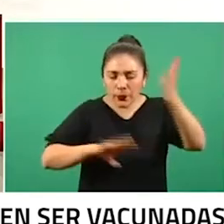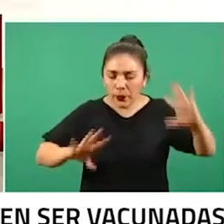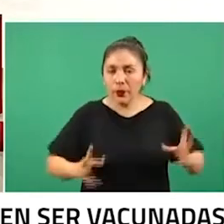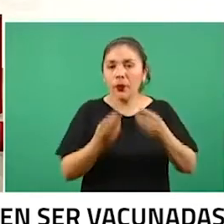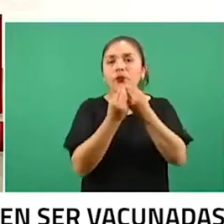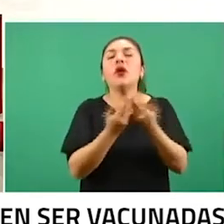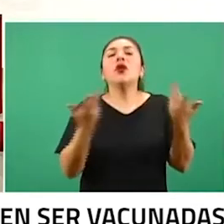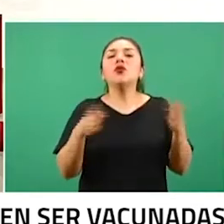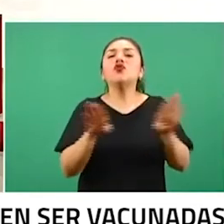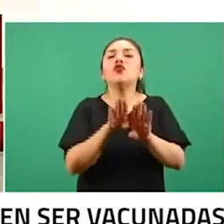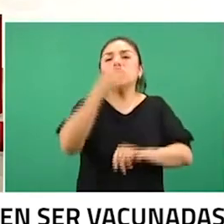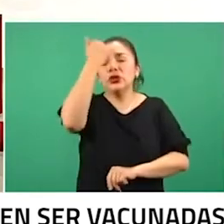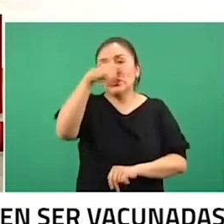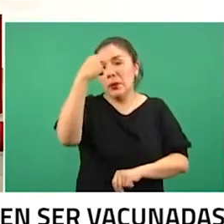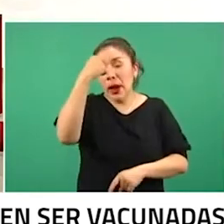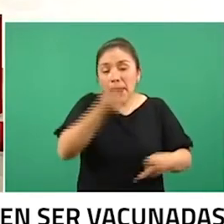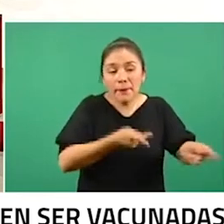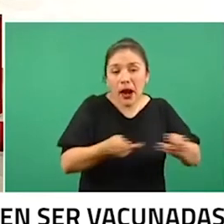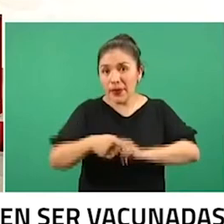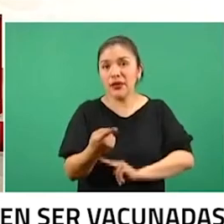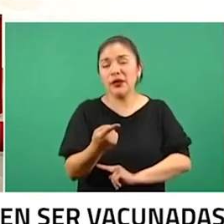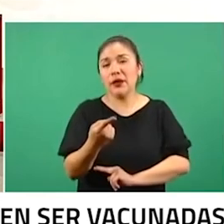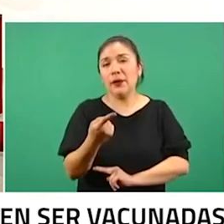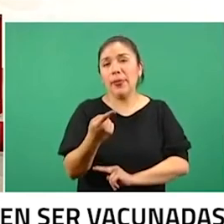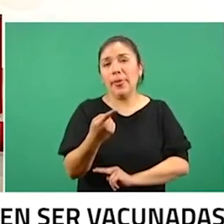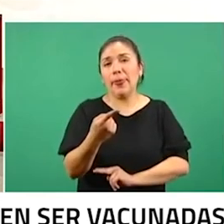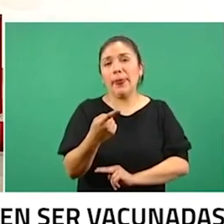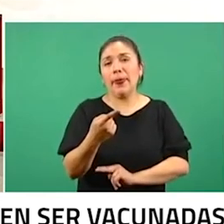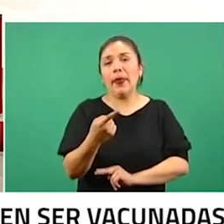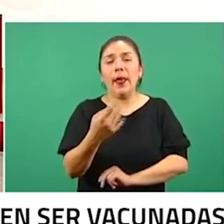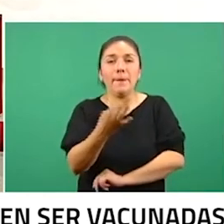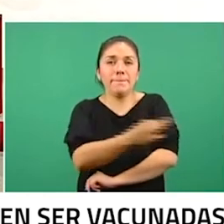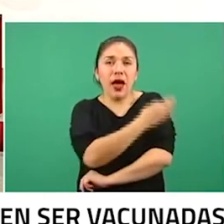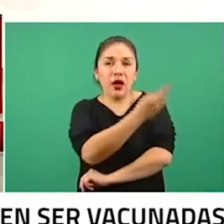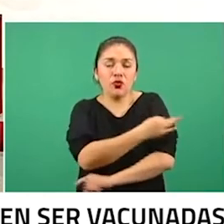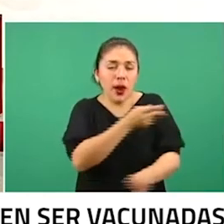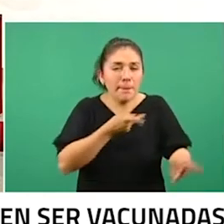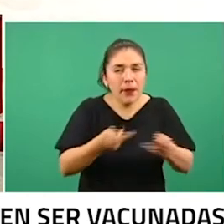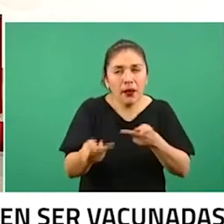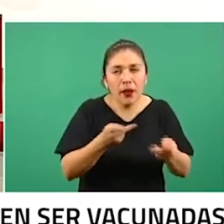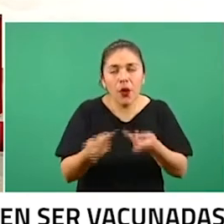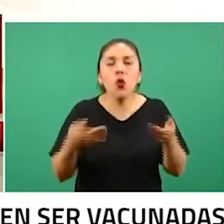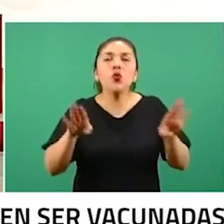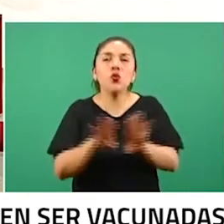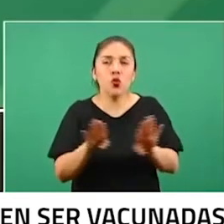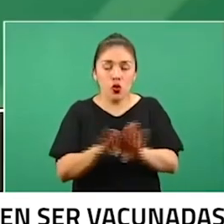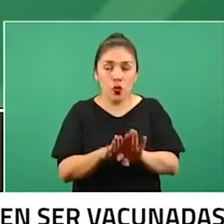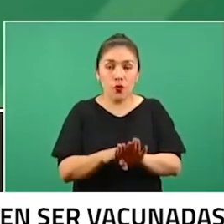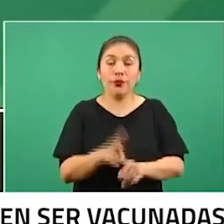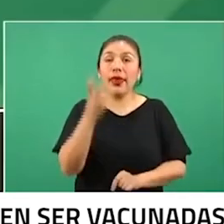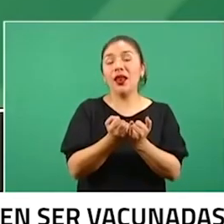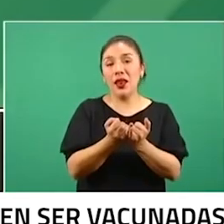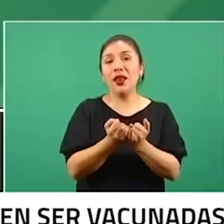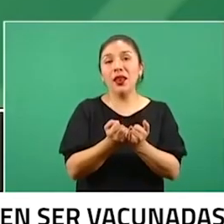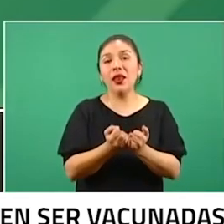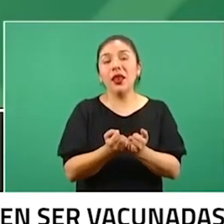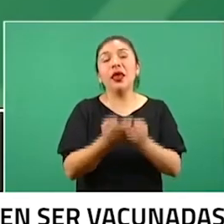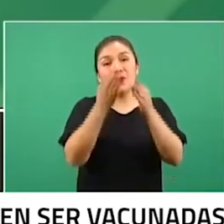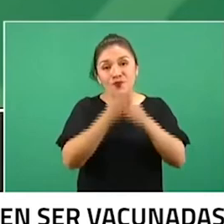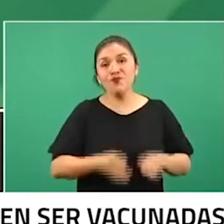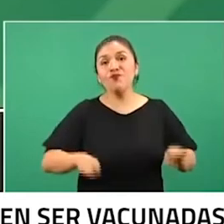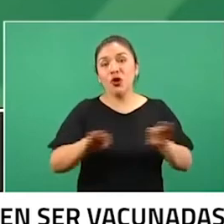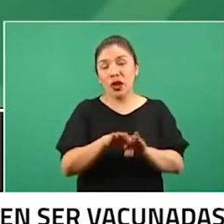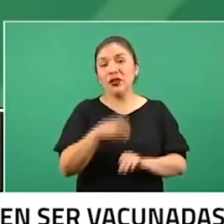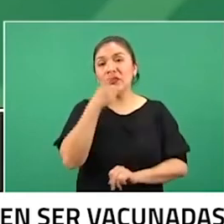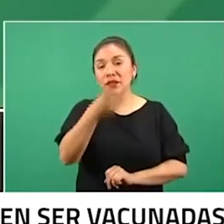que se planeó también la estrategia operativa de la vacunación. Hay que también, importante